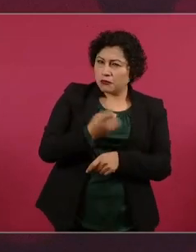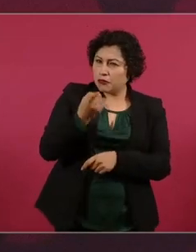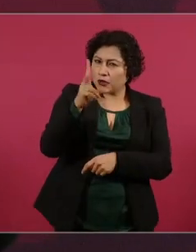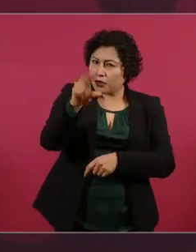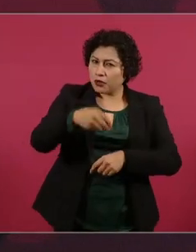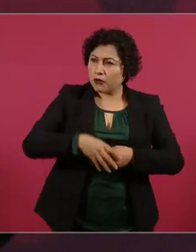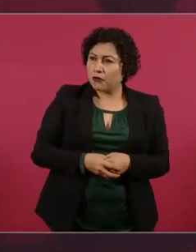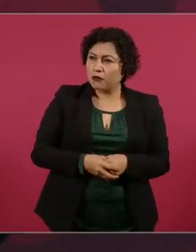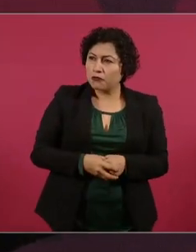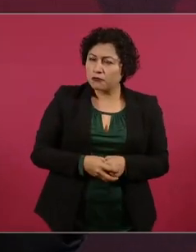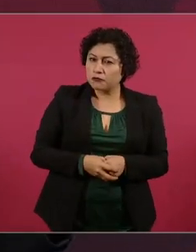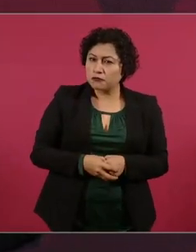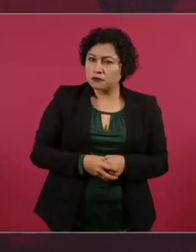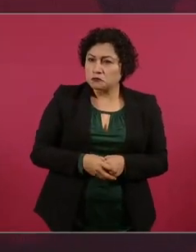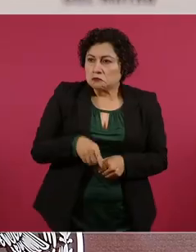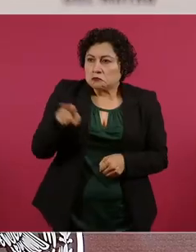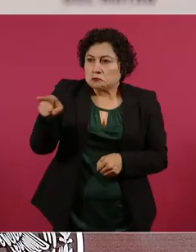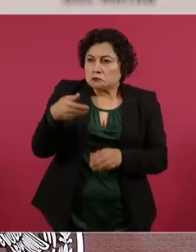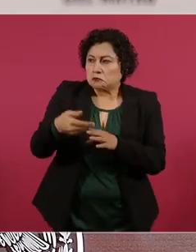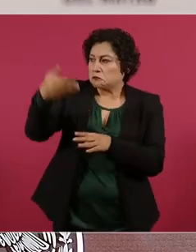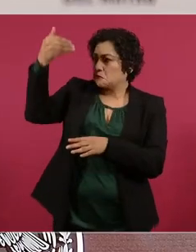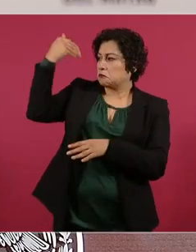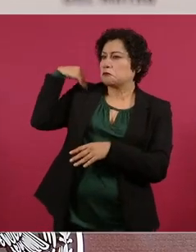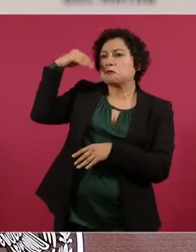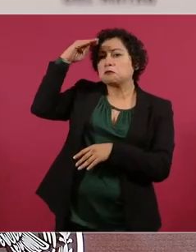Porque en sus planes eso no existía.